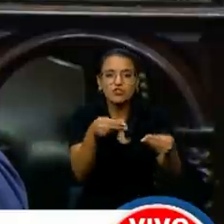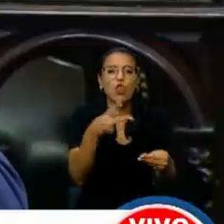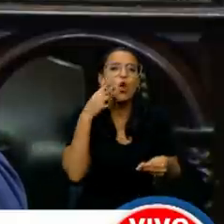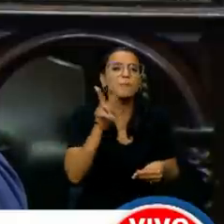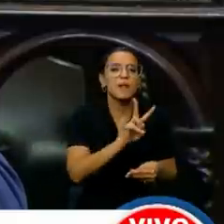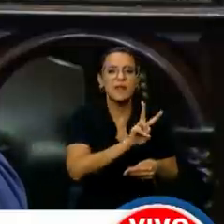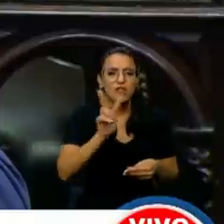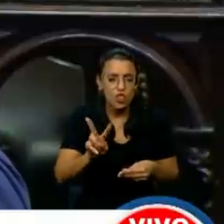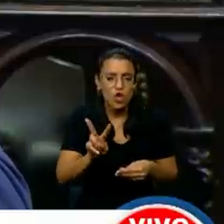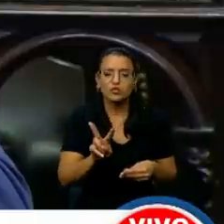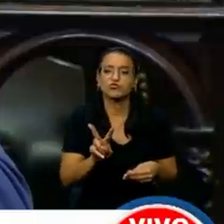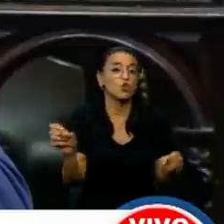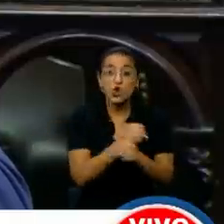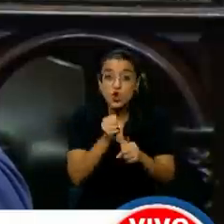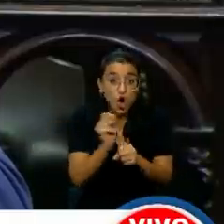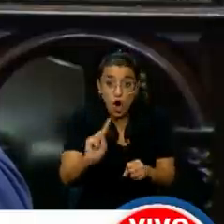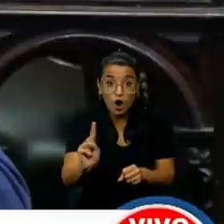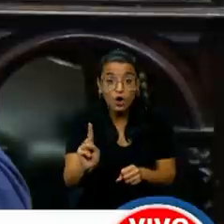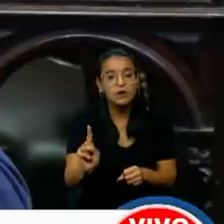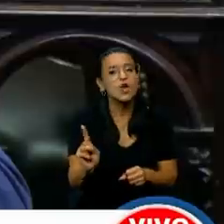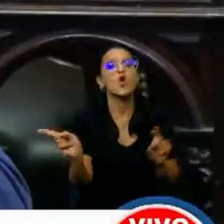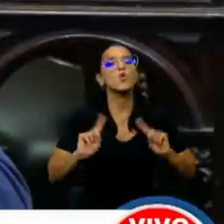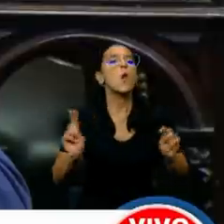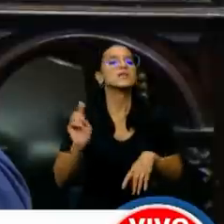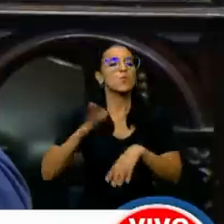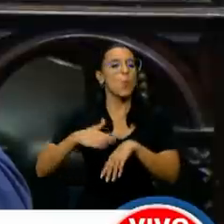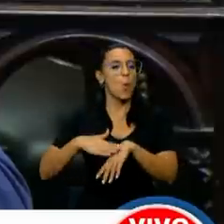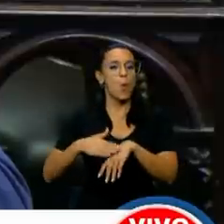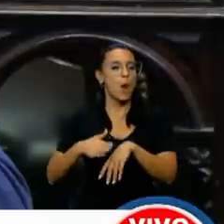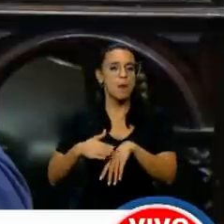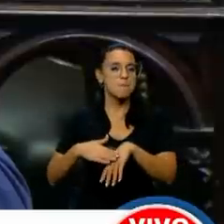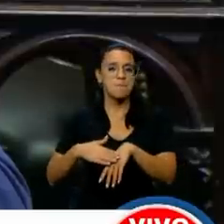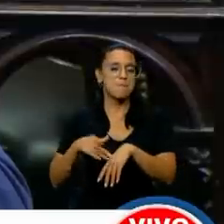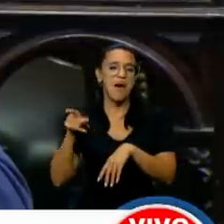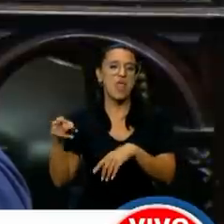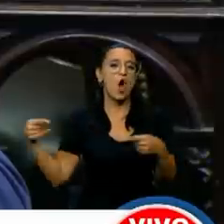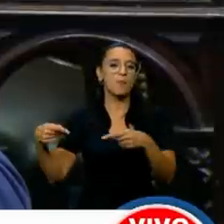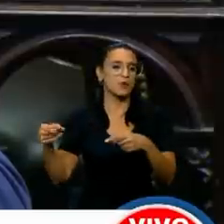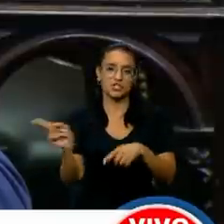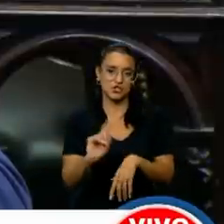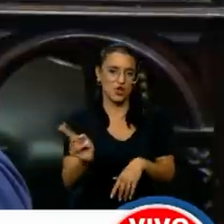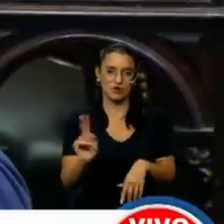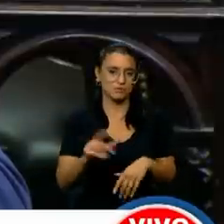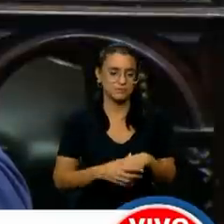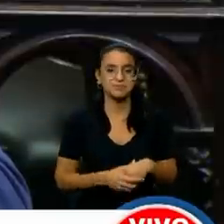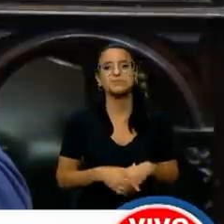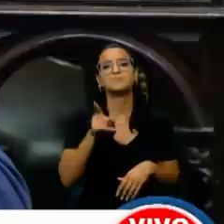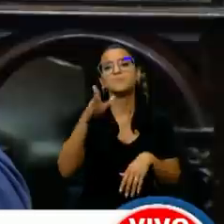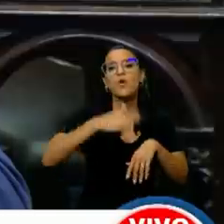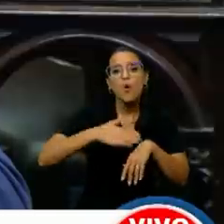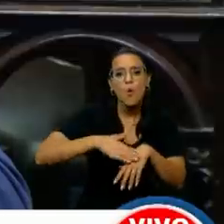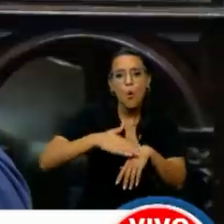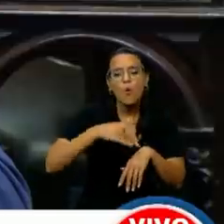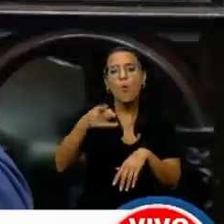2022 no se aprueba no es por culpa de la oposición es por culpa